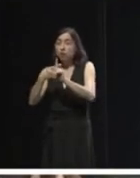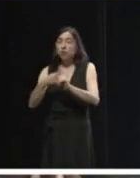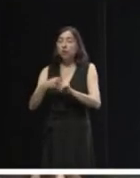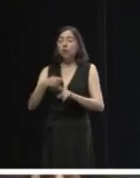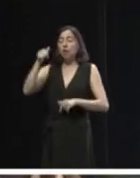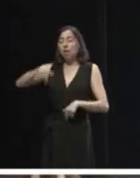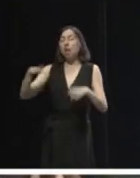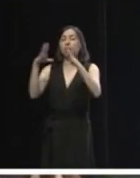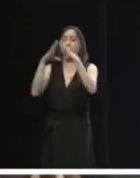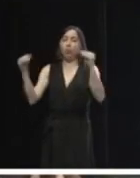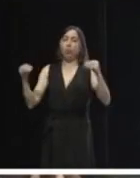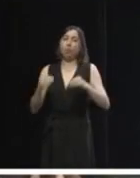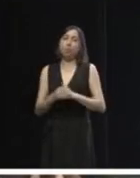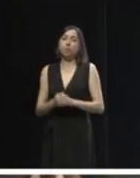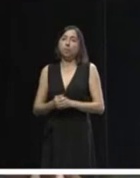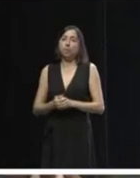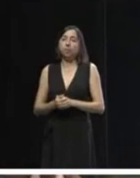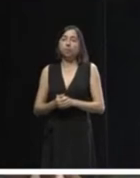es Andalucía.